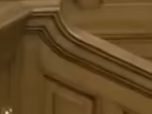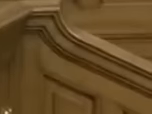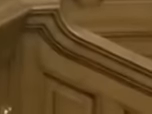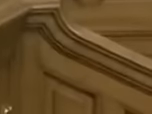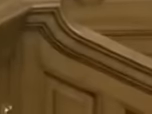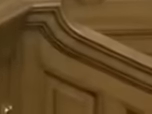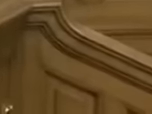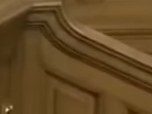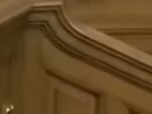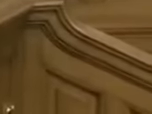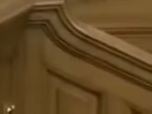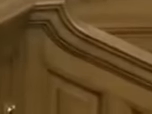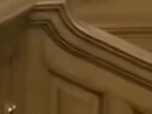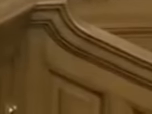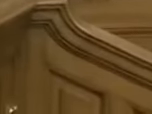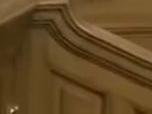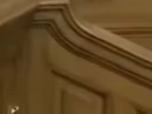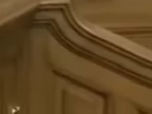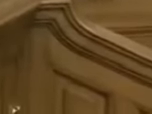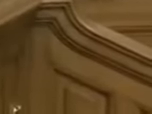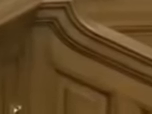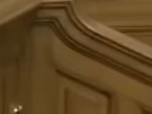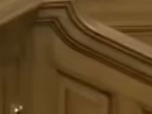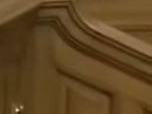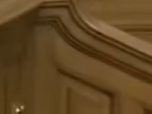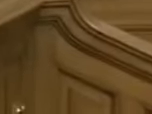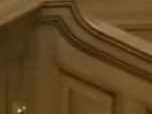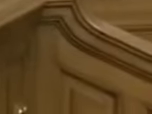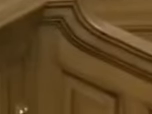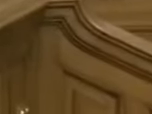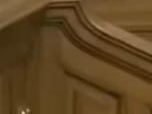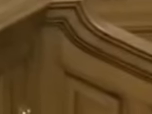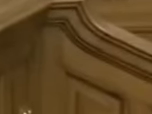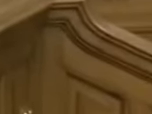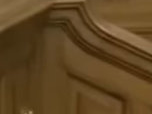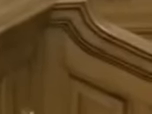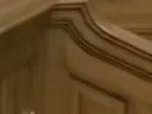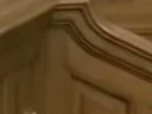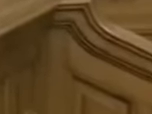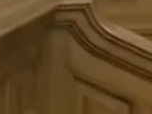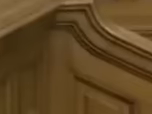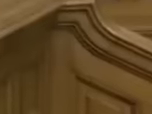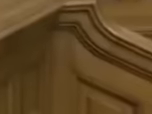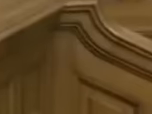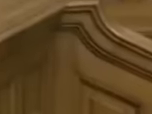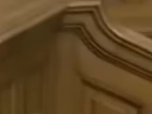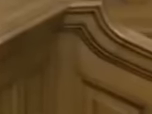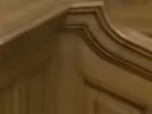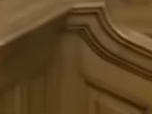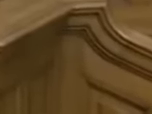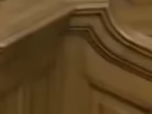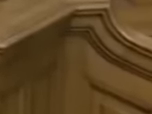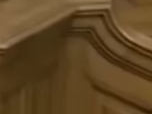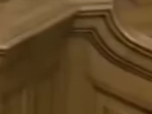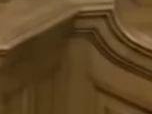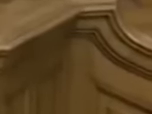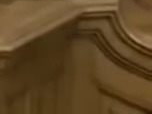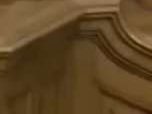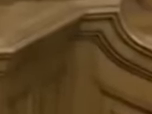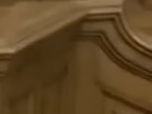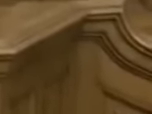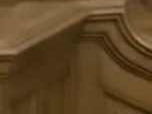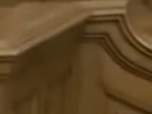ellas, redes de financiamiento del fascismo que termina asesinando a los seres humanos en la calle, debatamos a profundidad,